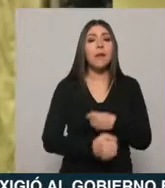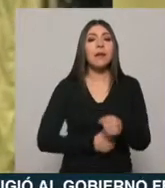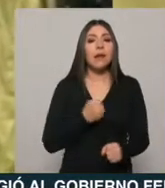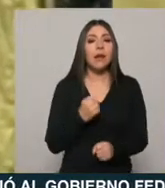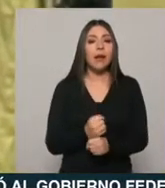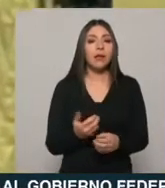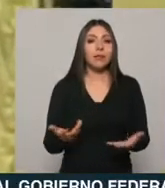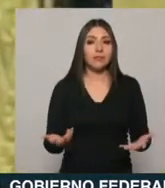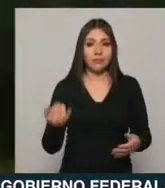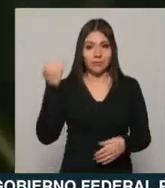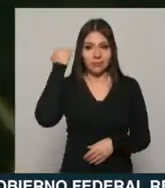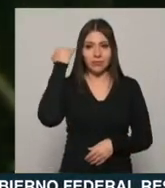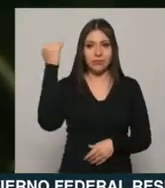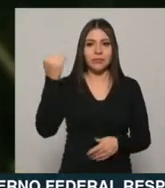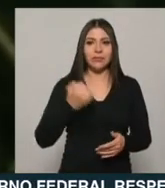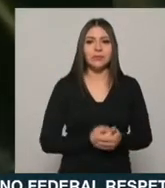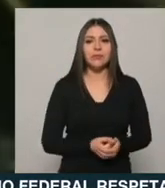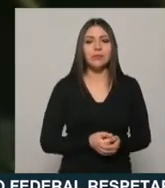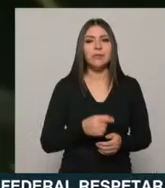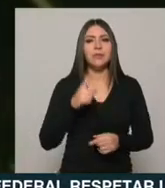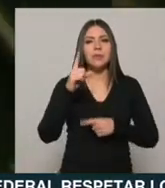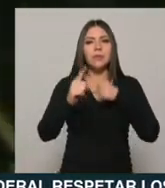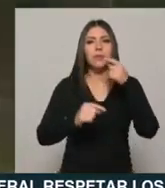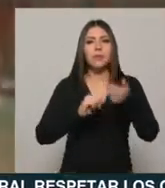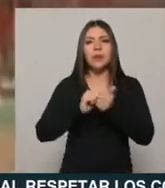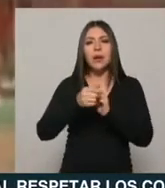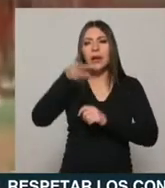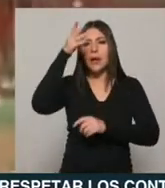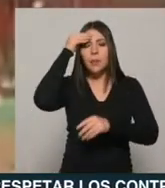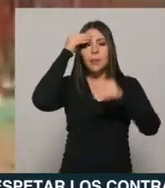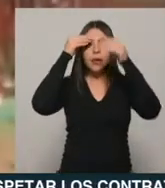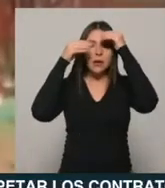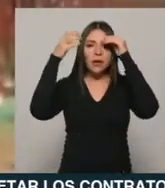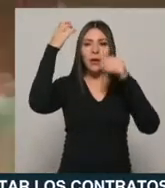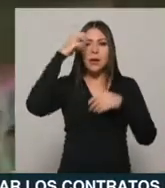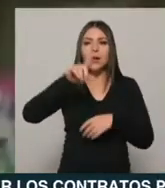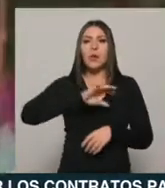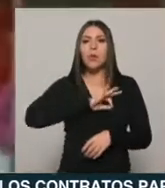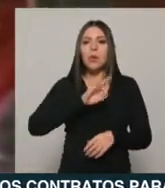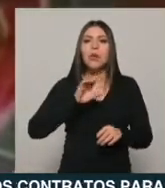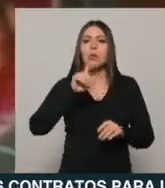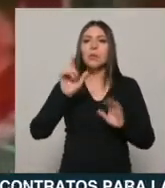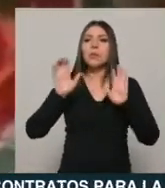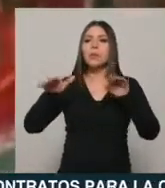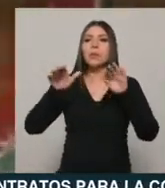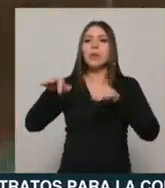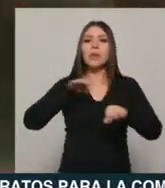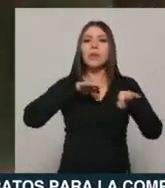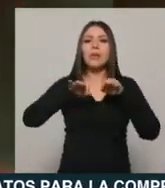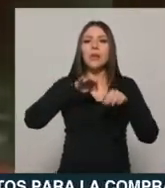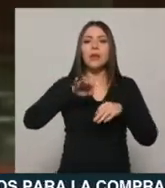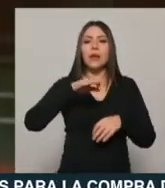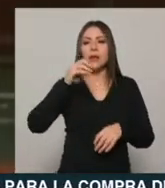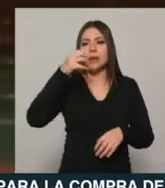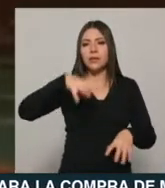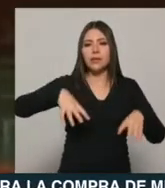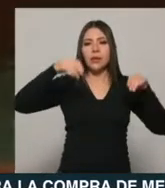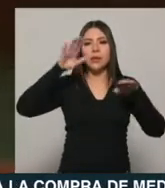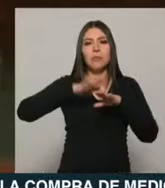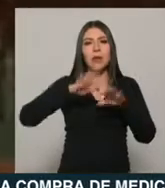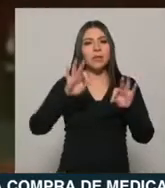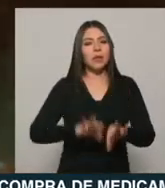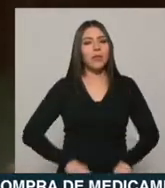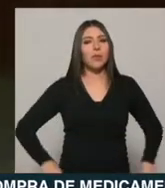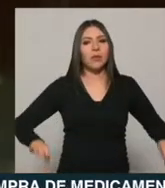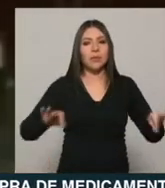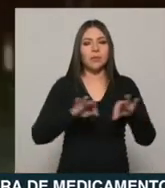Imagínate. La experiencia que adquirió fue suficiente para aspirar a trabajar en los circos más reconocidos de sus tiempos.